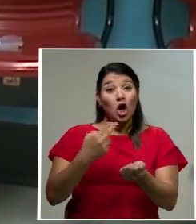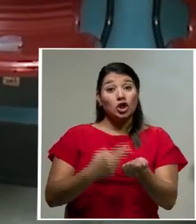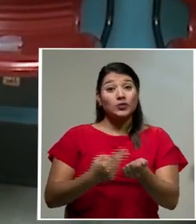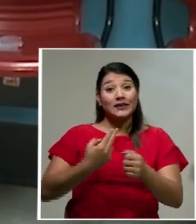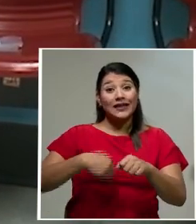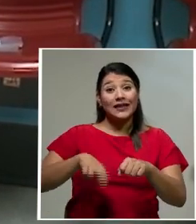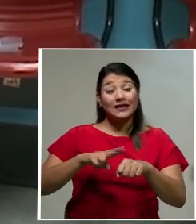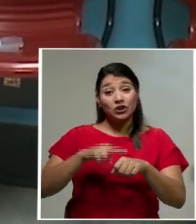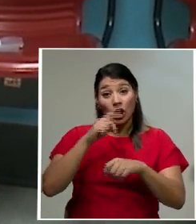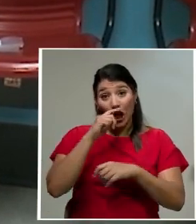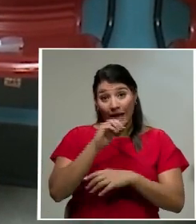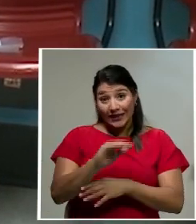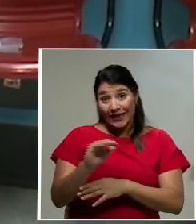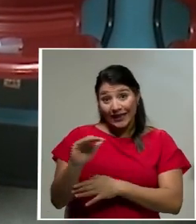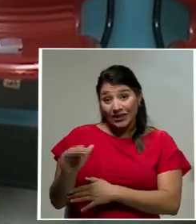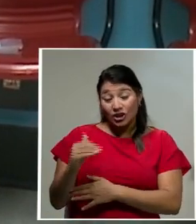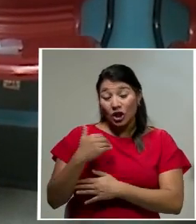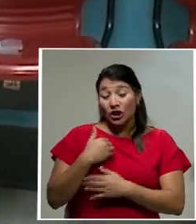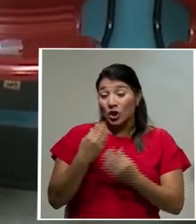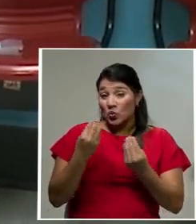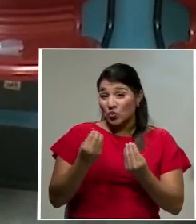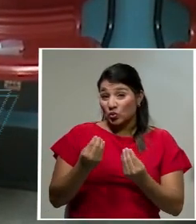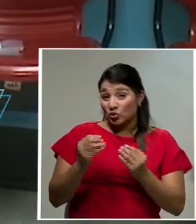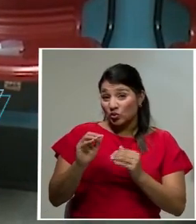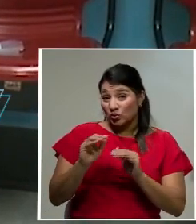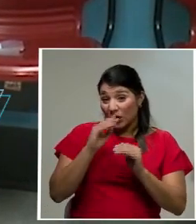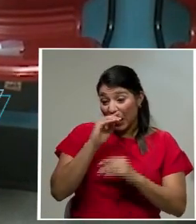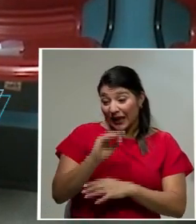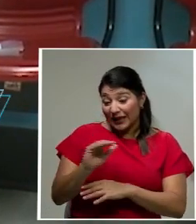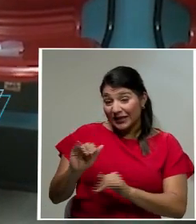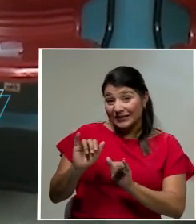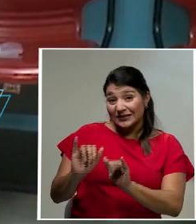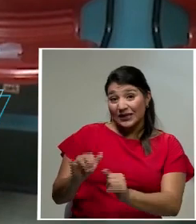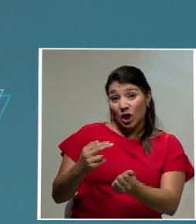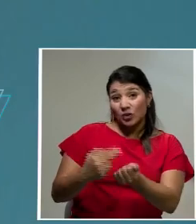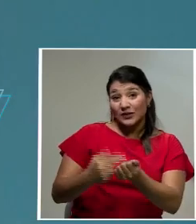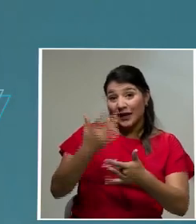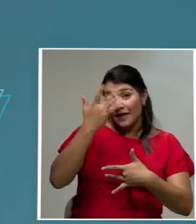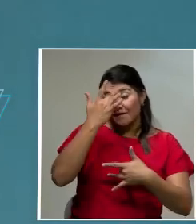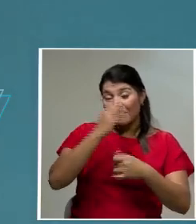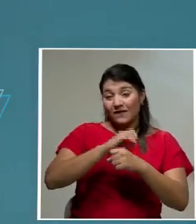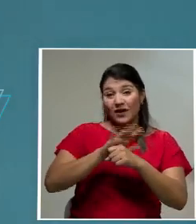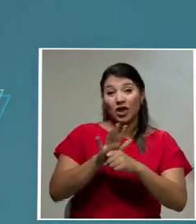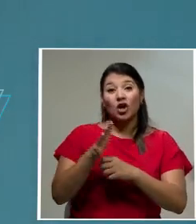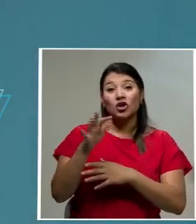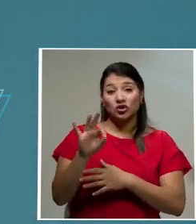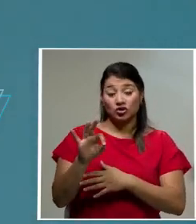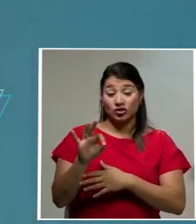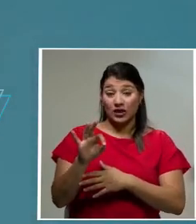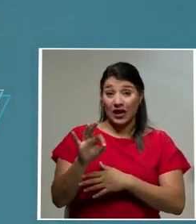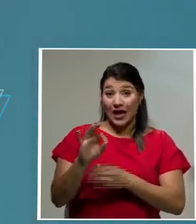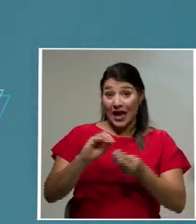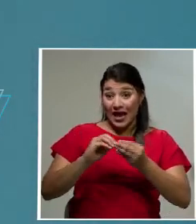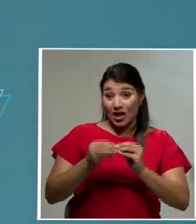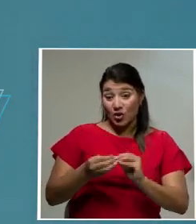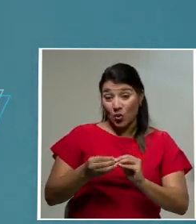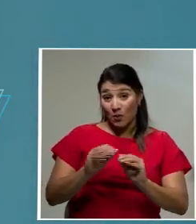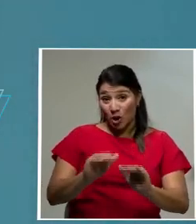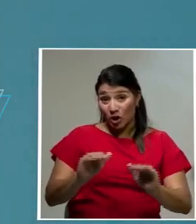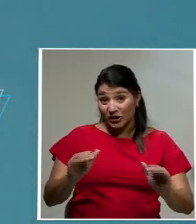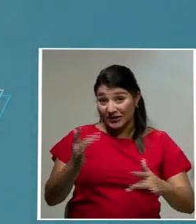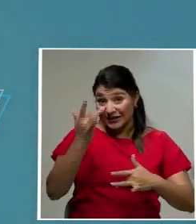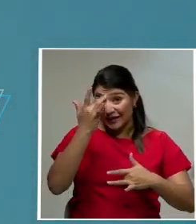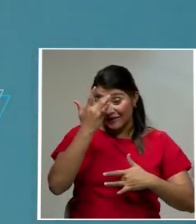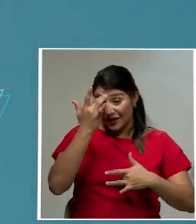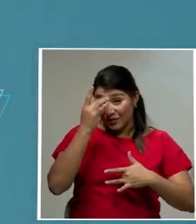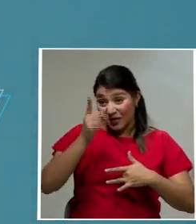de Niños reporta mayor número de hospitalizaciones por COVID-19. La cifra de menores contagiados que requieren permanecer en el centro